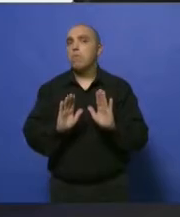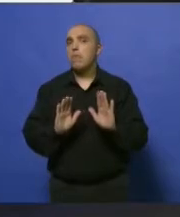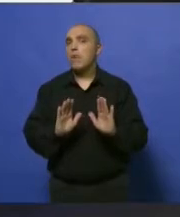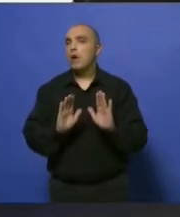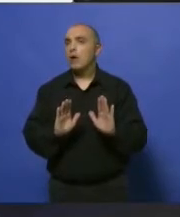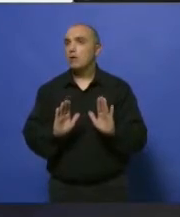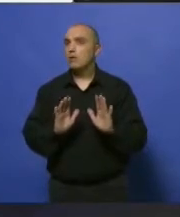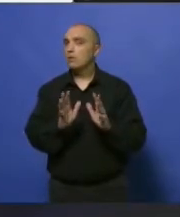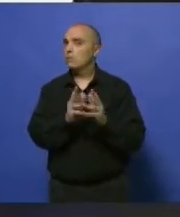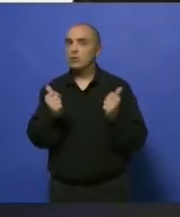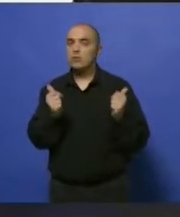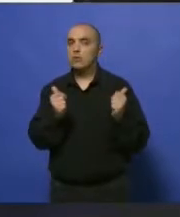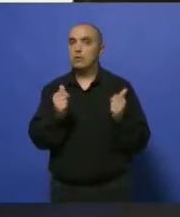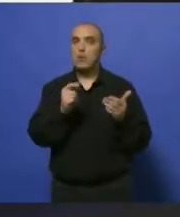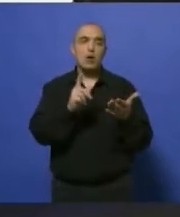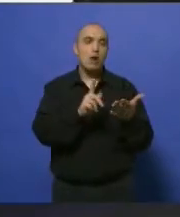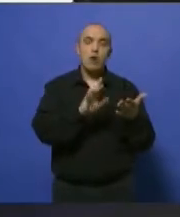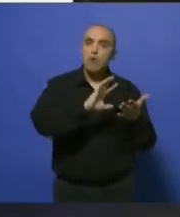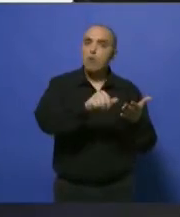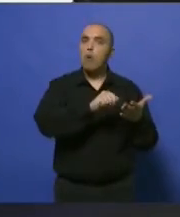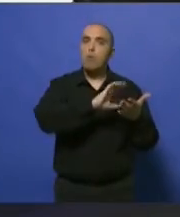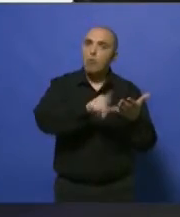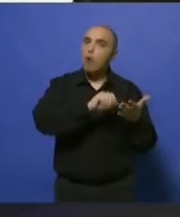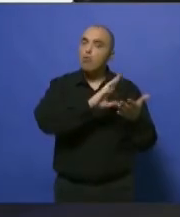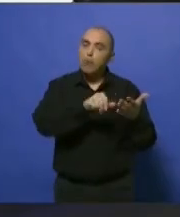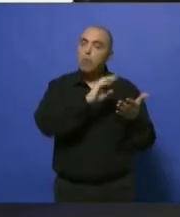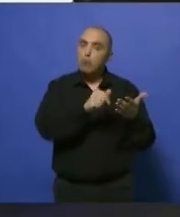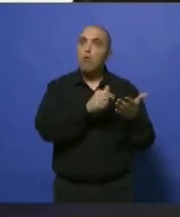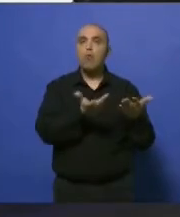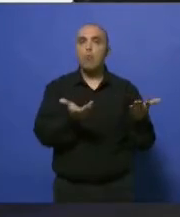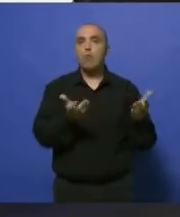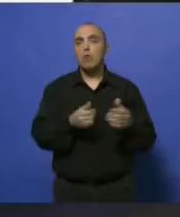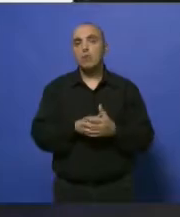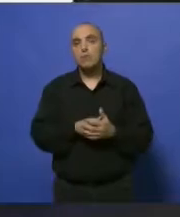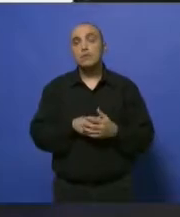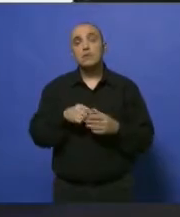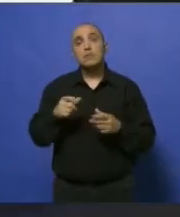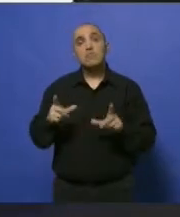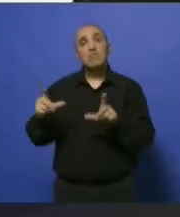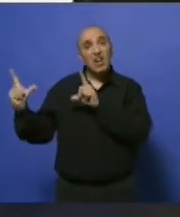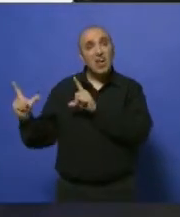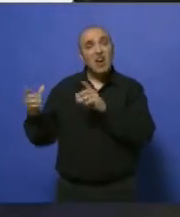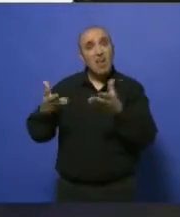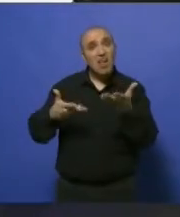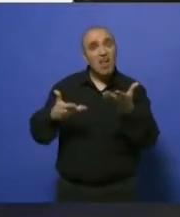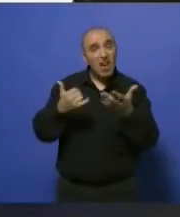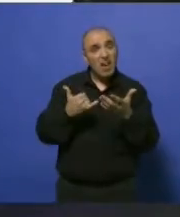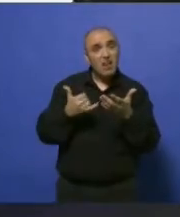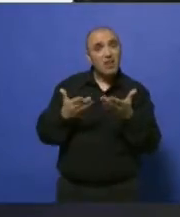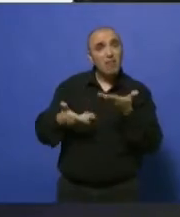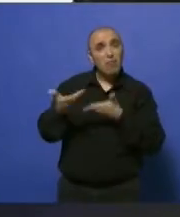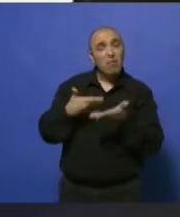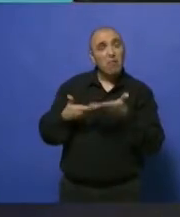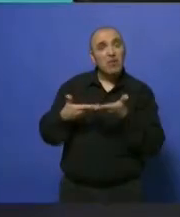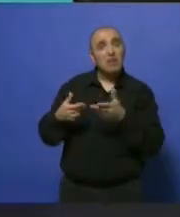celulares robados, la verdad. Sí. ¿Hay alguna placa más que tenés? Tenemos una placa más para compartir de justamente esto, de como veíamos en este